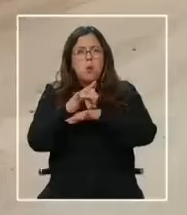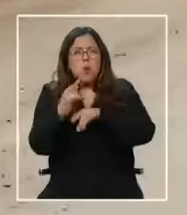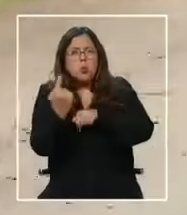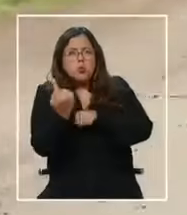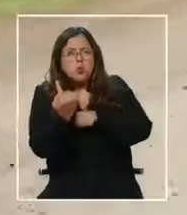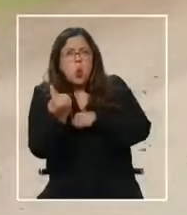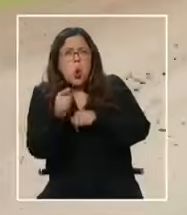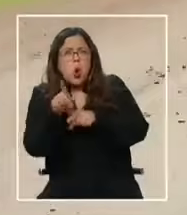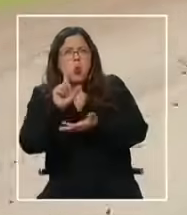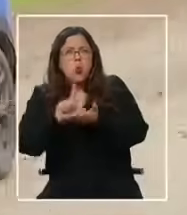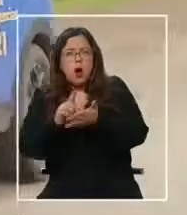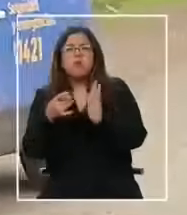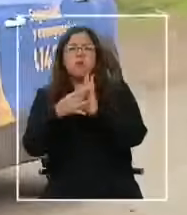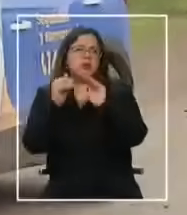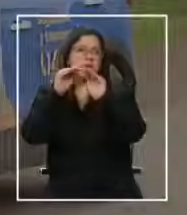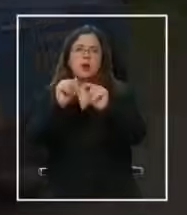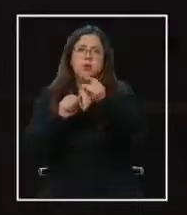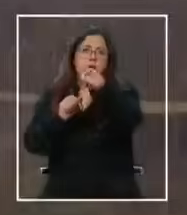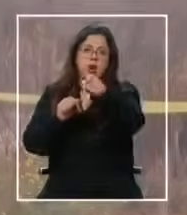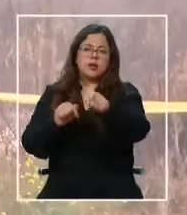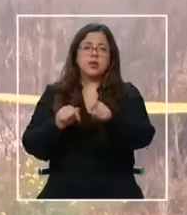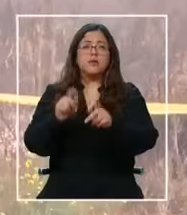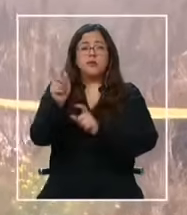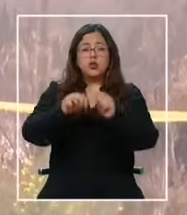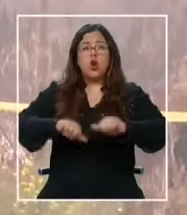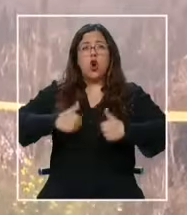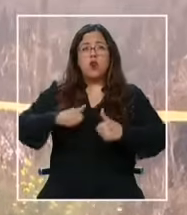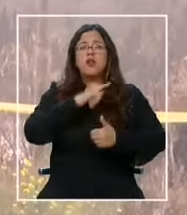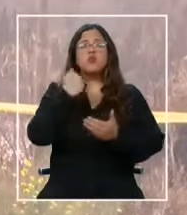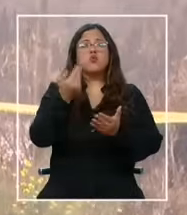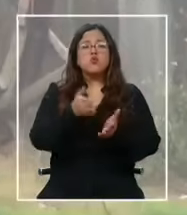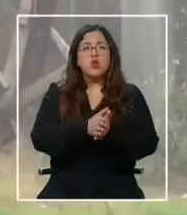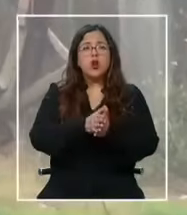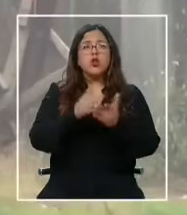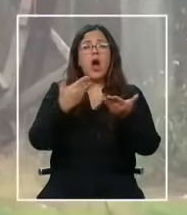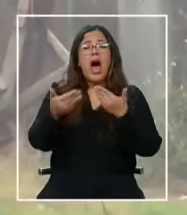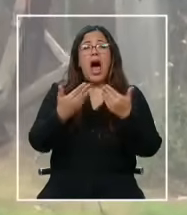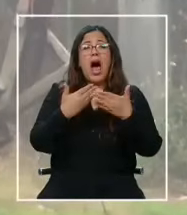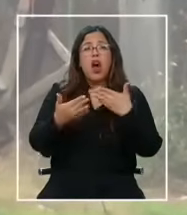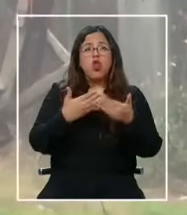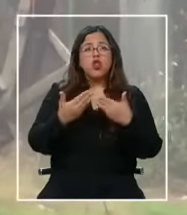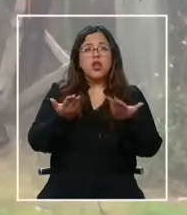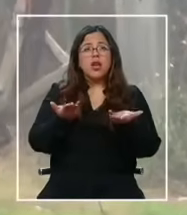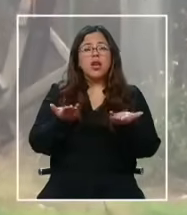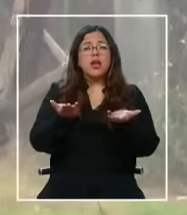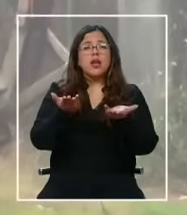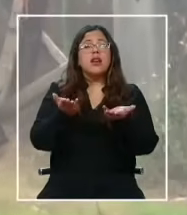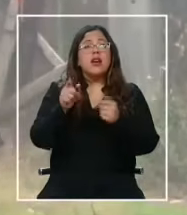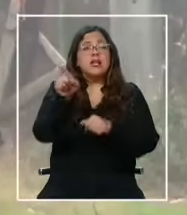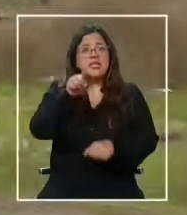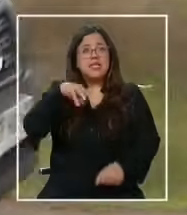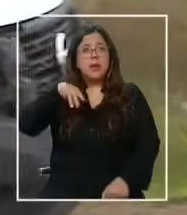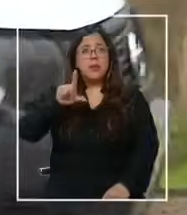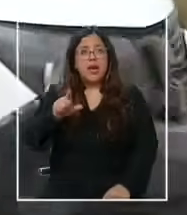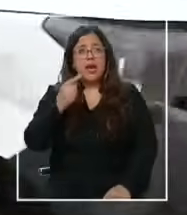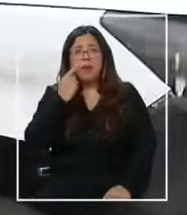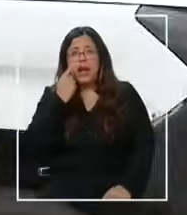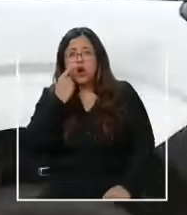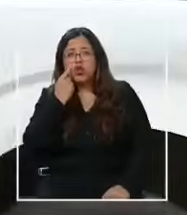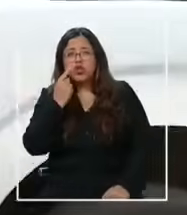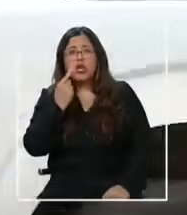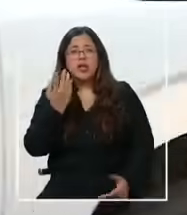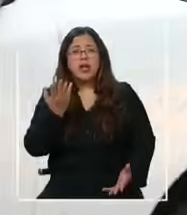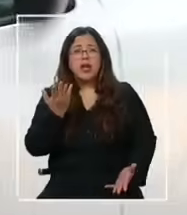cometer delitos como este jóvenes asesinados están en el servicio médico legal para conocer su identidad con